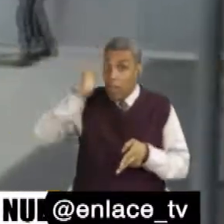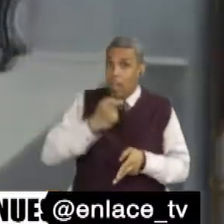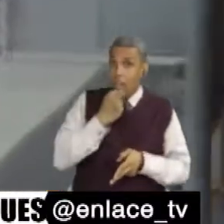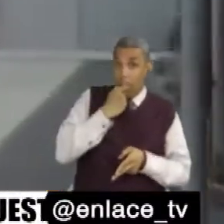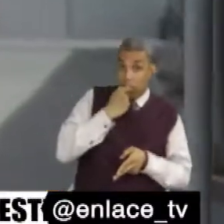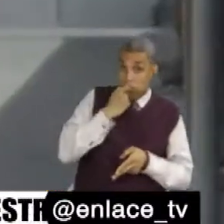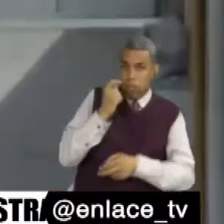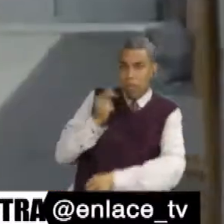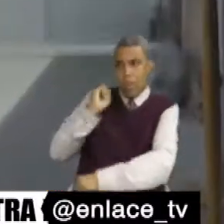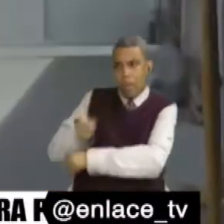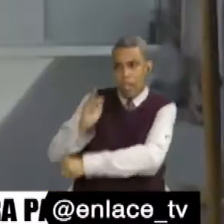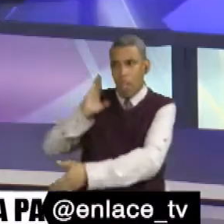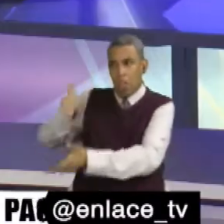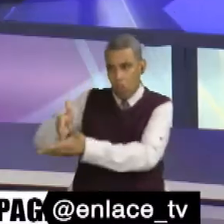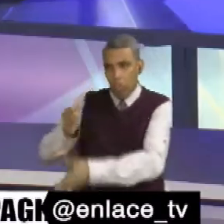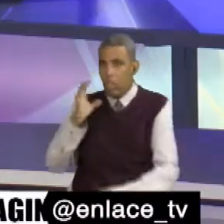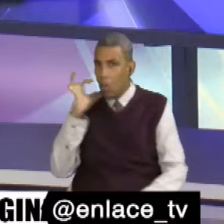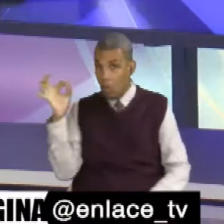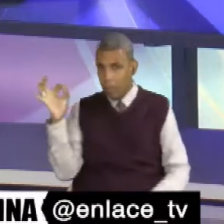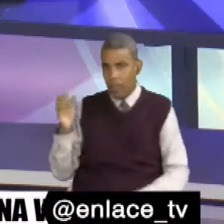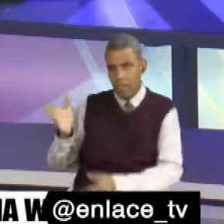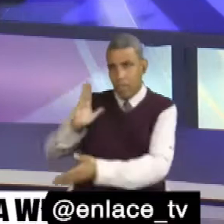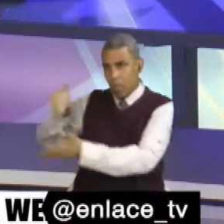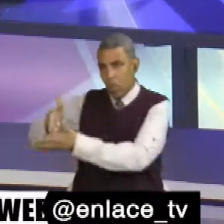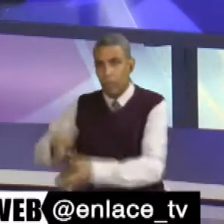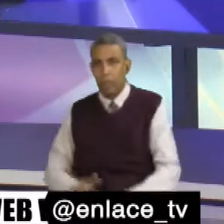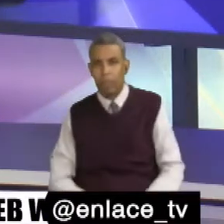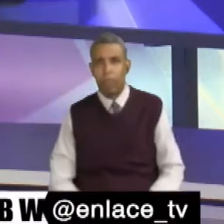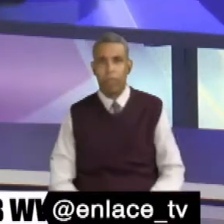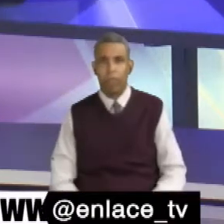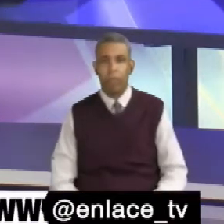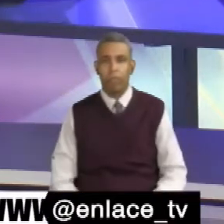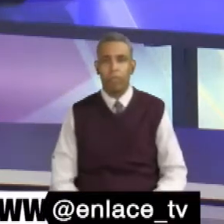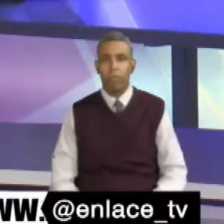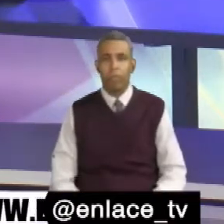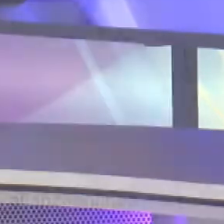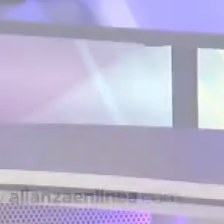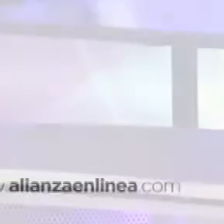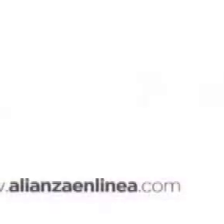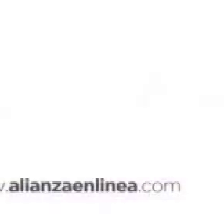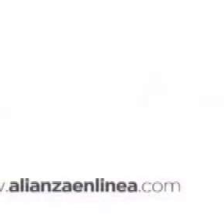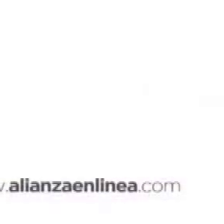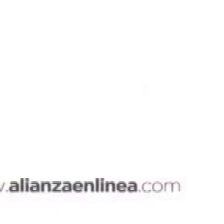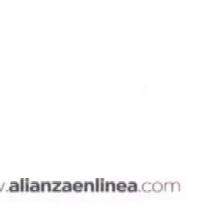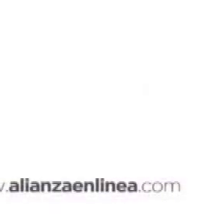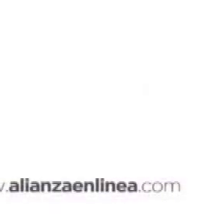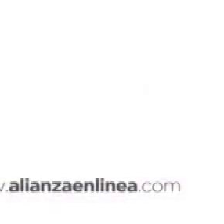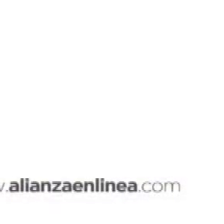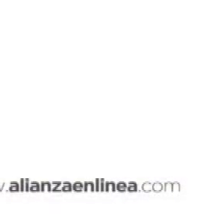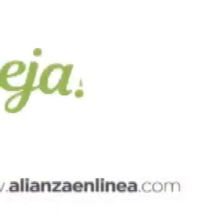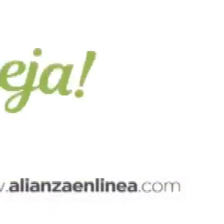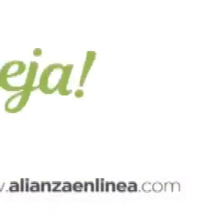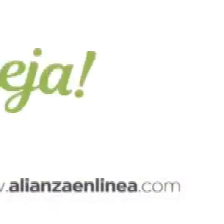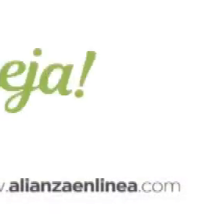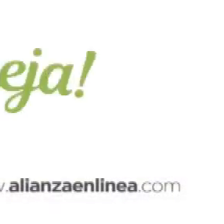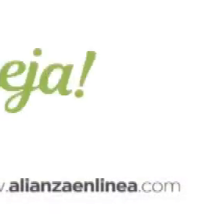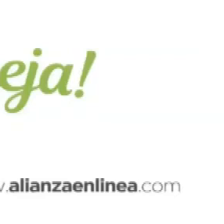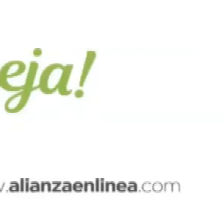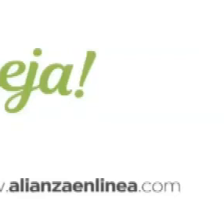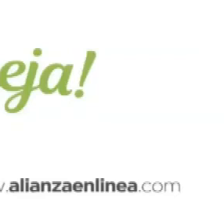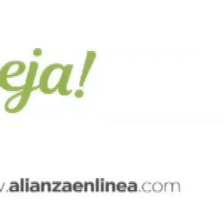de la ciudad. ¿Por qué creen en Barranca Bermeja? Alianza Inmobiliaria, líder en la prestación de